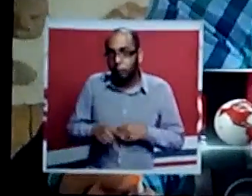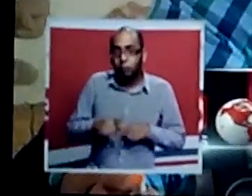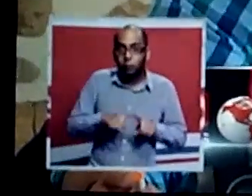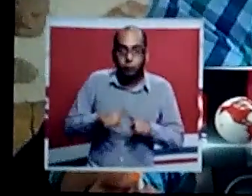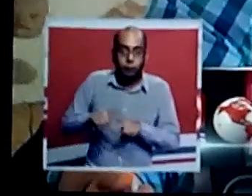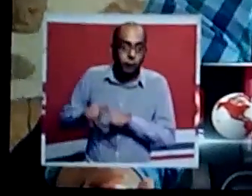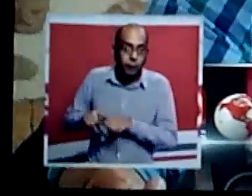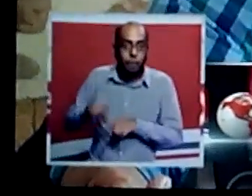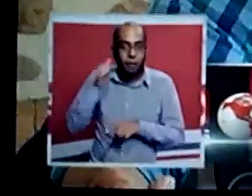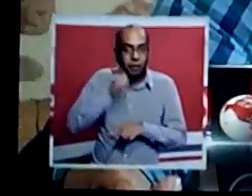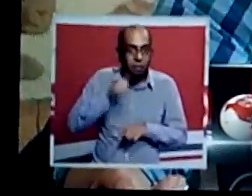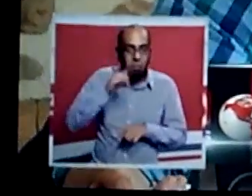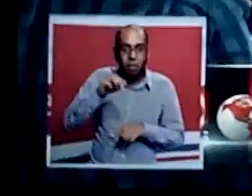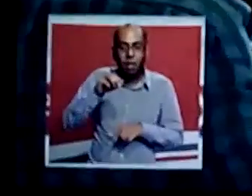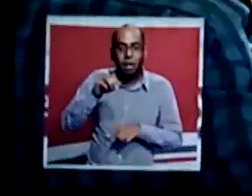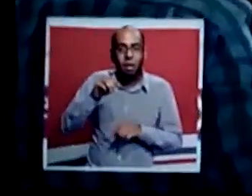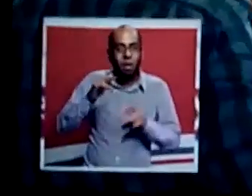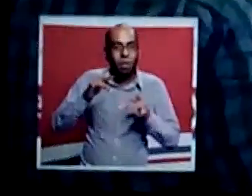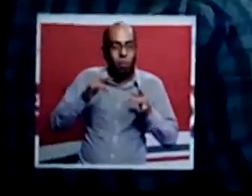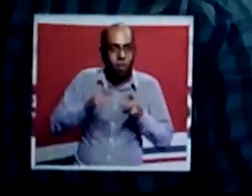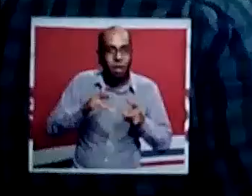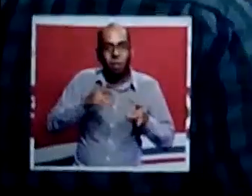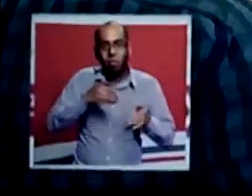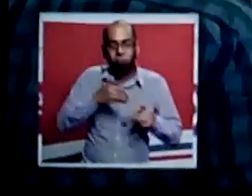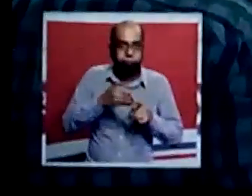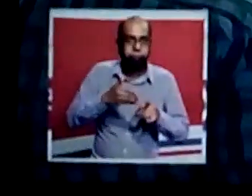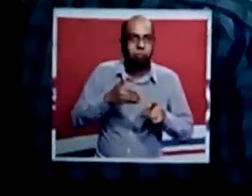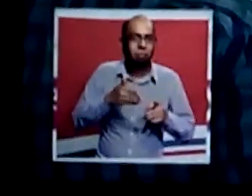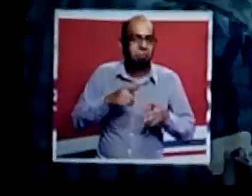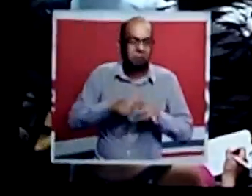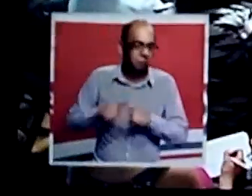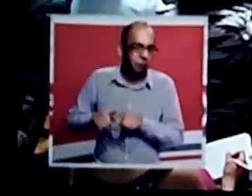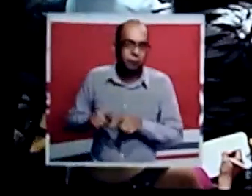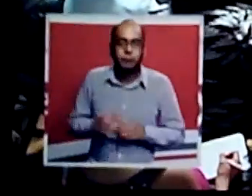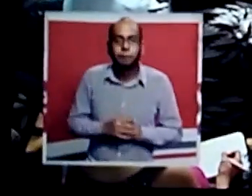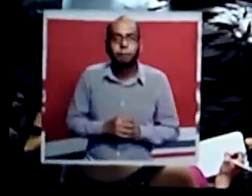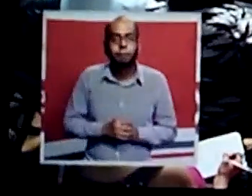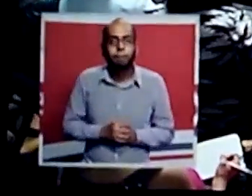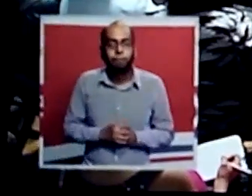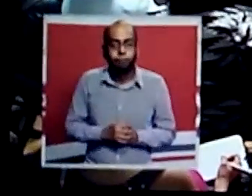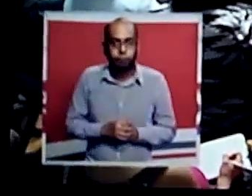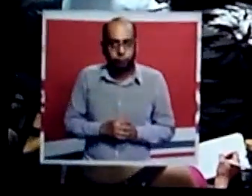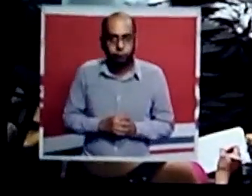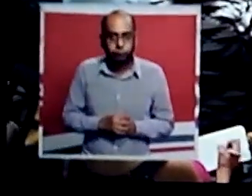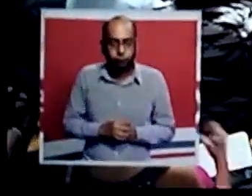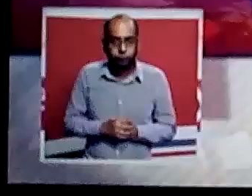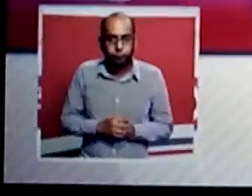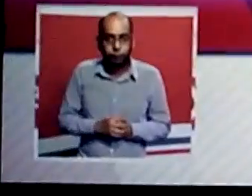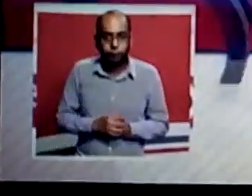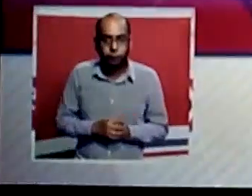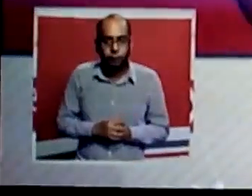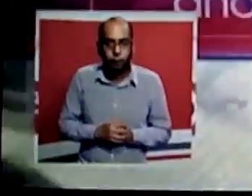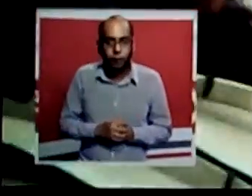Por eso los medios se están diversificando. Las noticias que... Para SM Noticias reportó Mayra Hurtado.